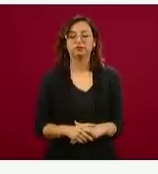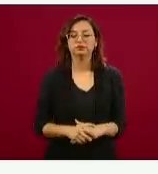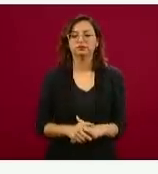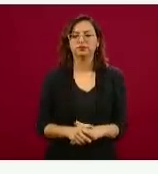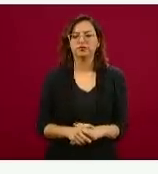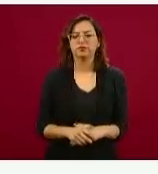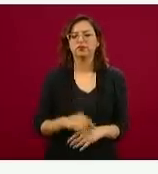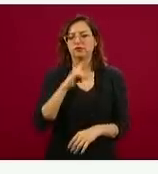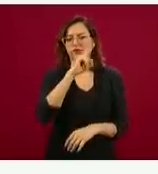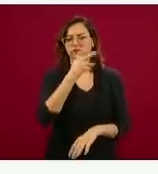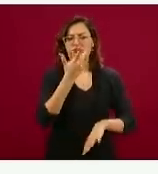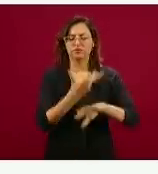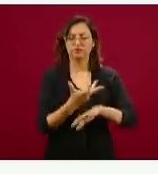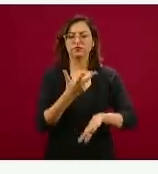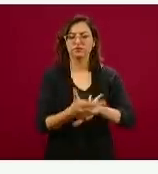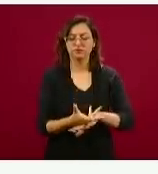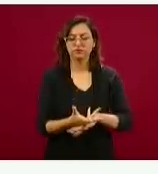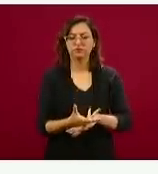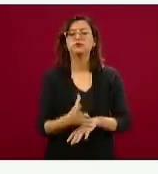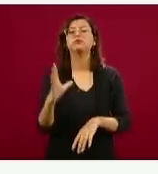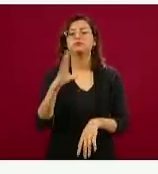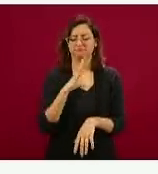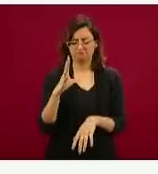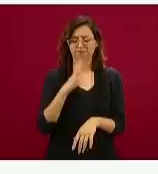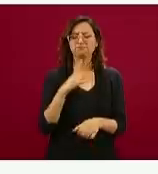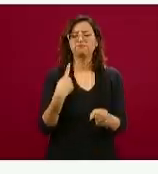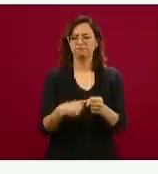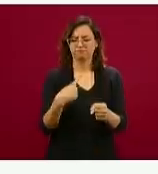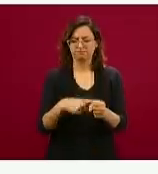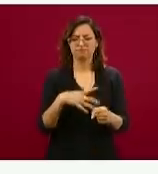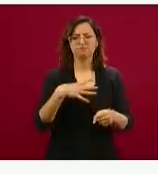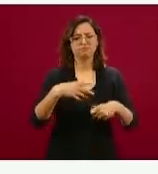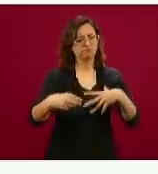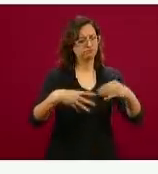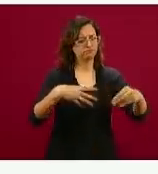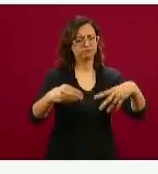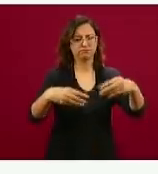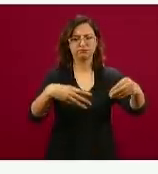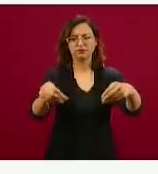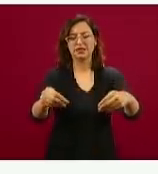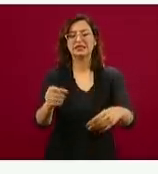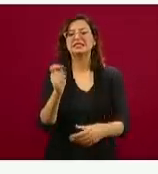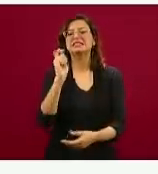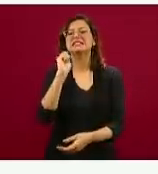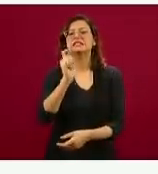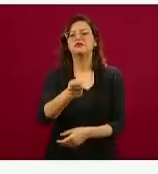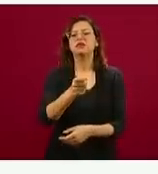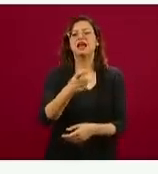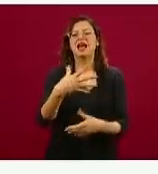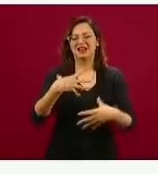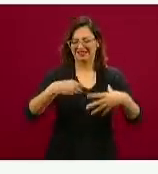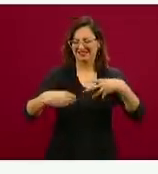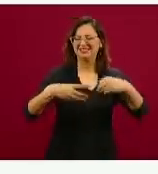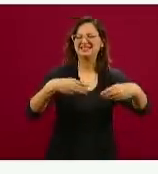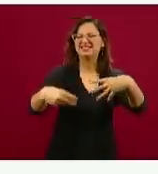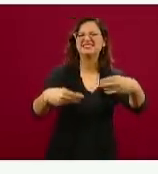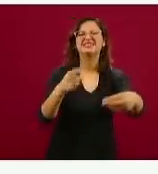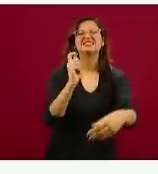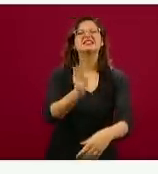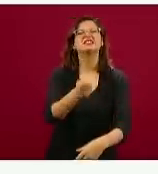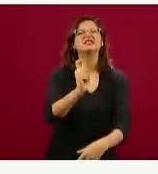Destacamos, en Estados Unidos existe transmisión comunitaria. Como ya dijimos, transmisión comunitaria es que no solamente las personas que adquirieron el virus